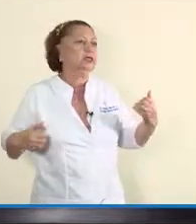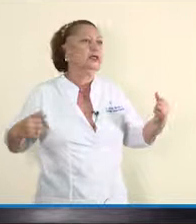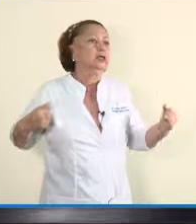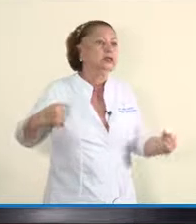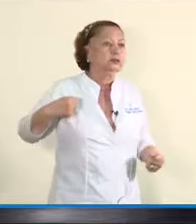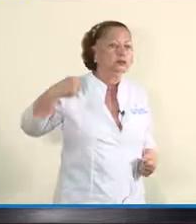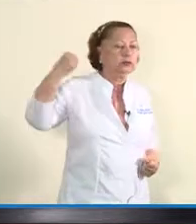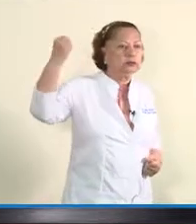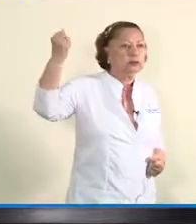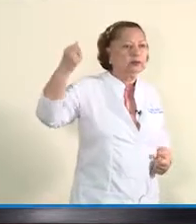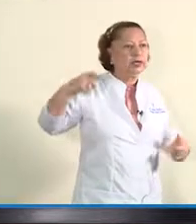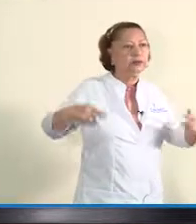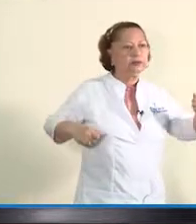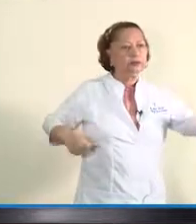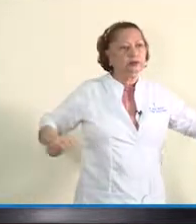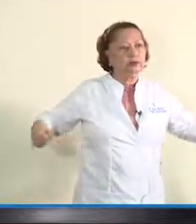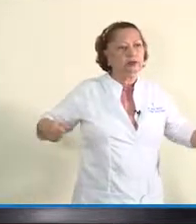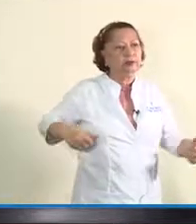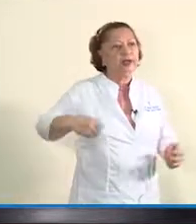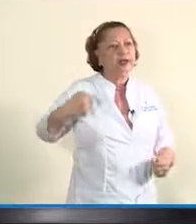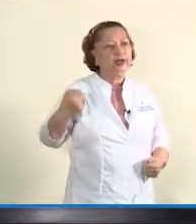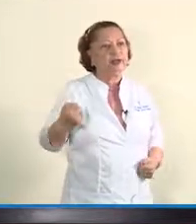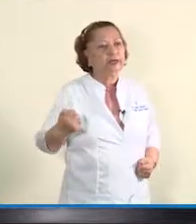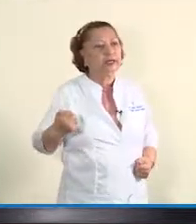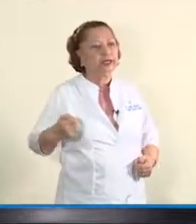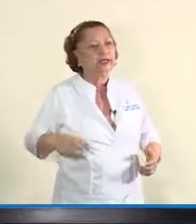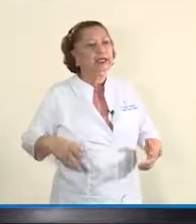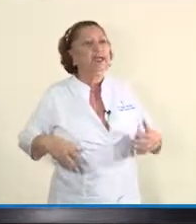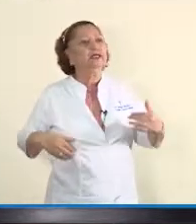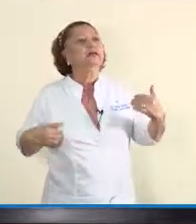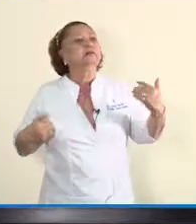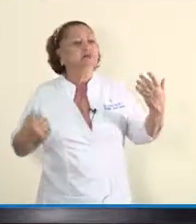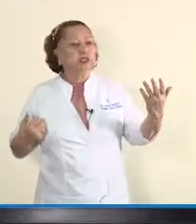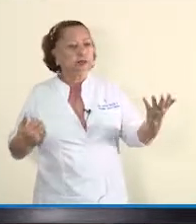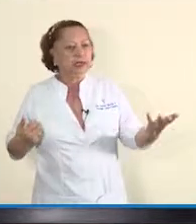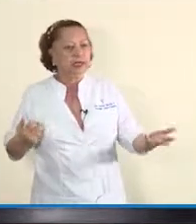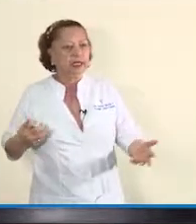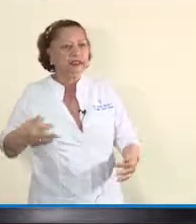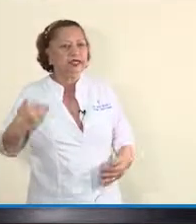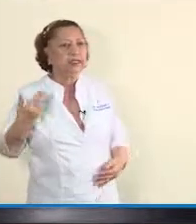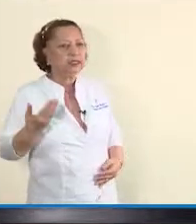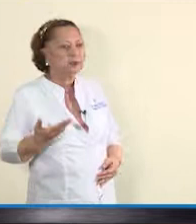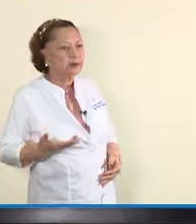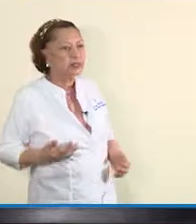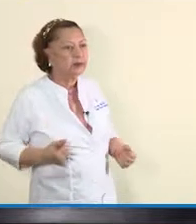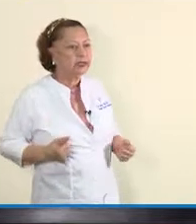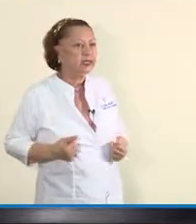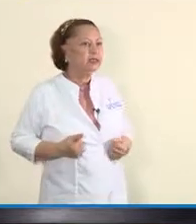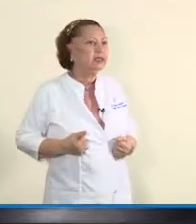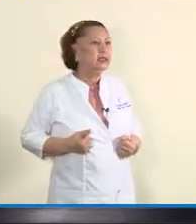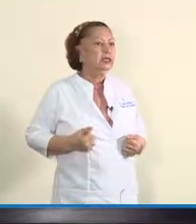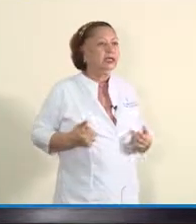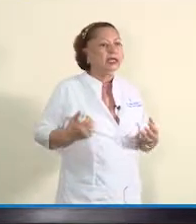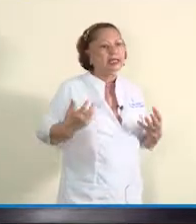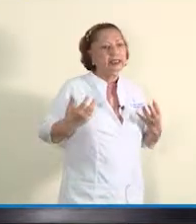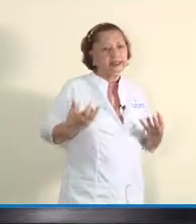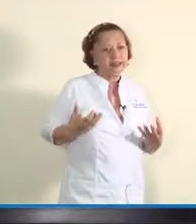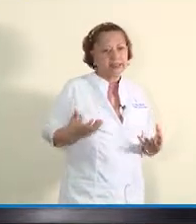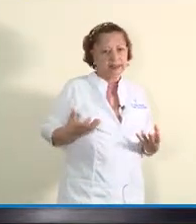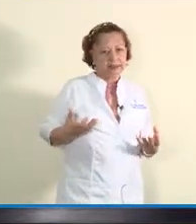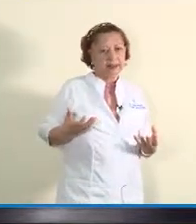sentimos nuevos, que subiendo los brazos, subiendo la mano, pegando carrera, se puede cantar, se puede